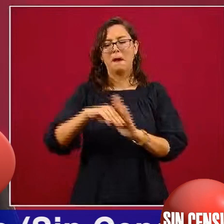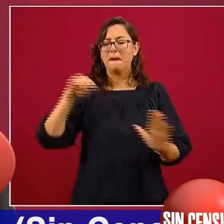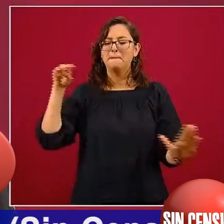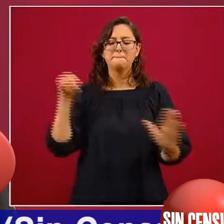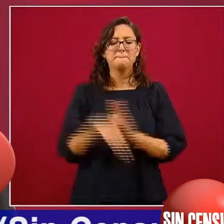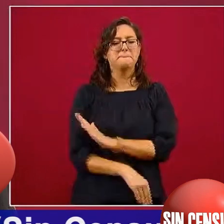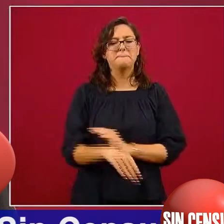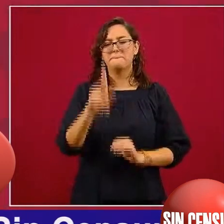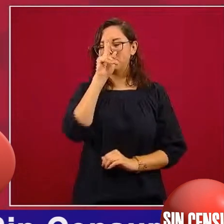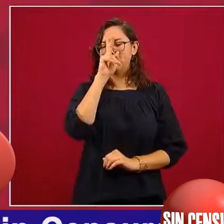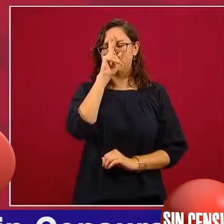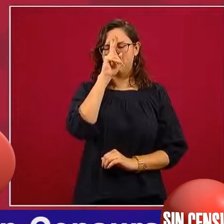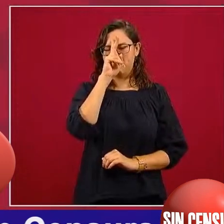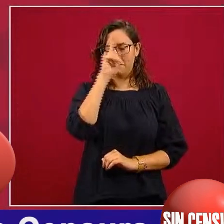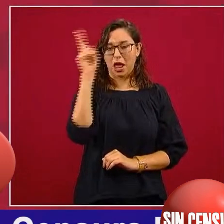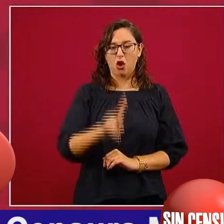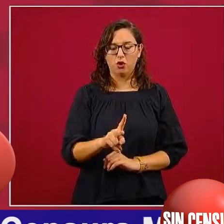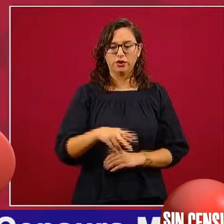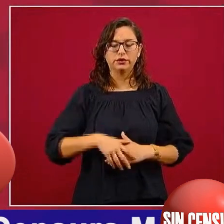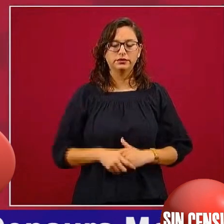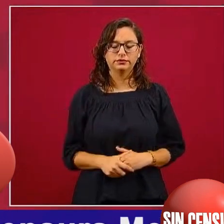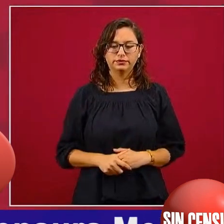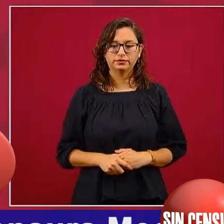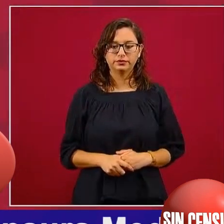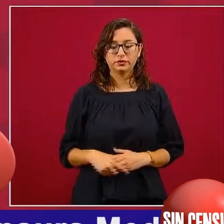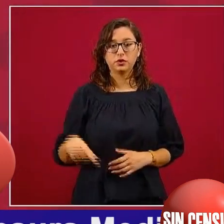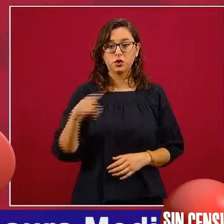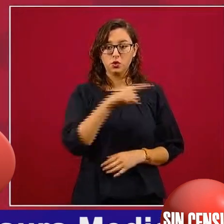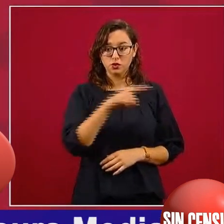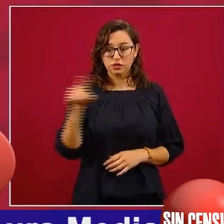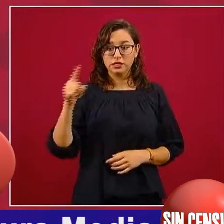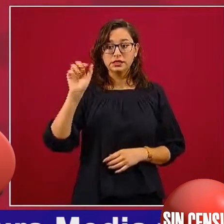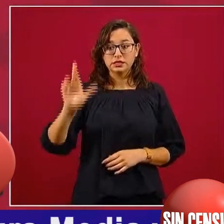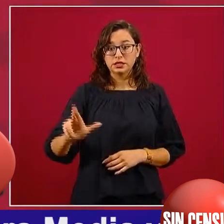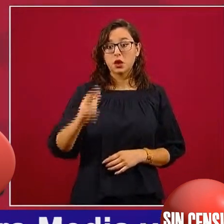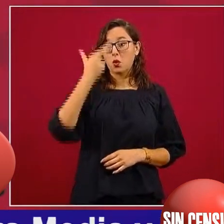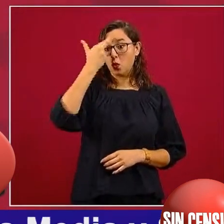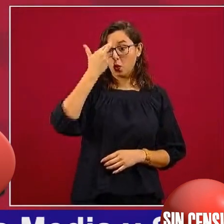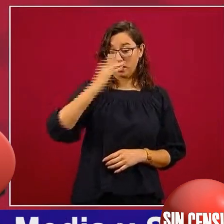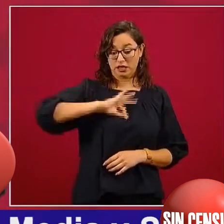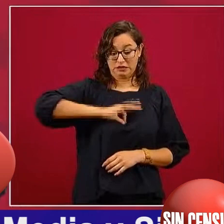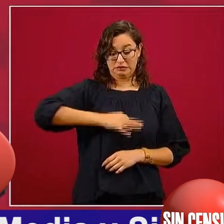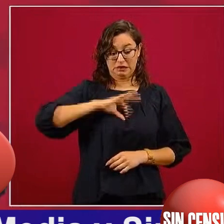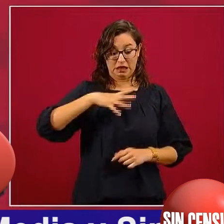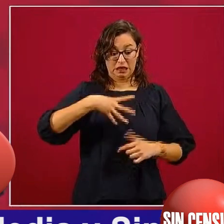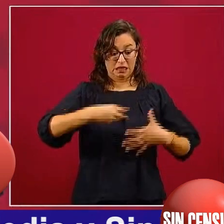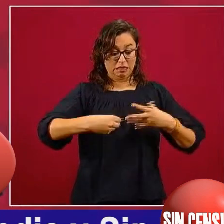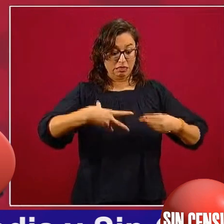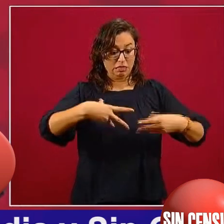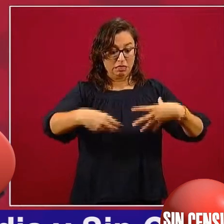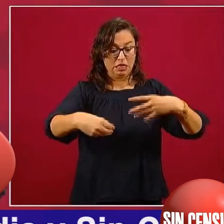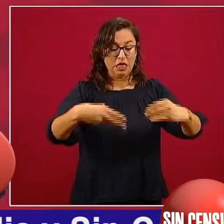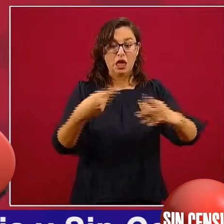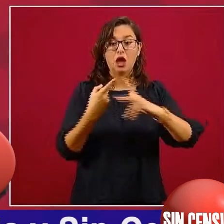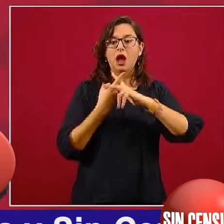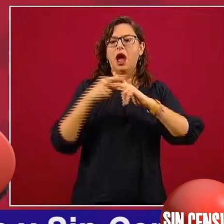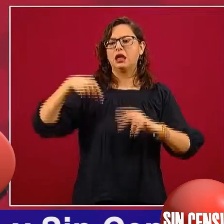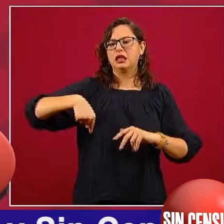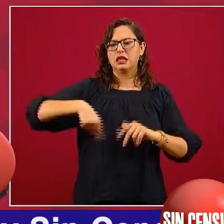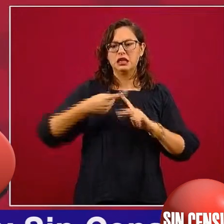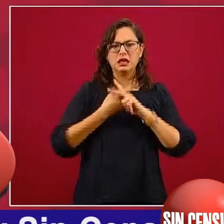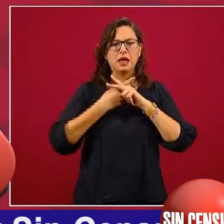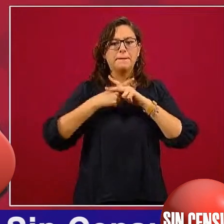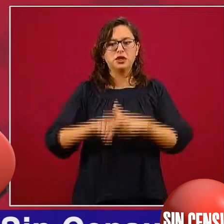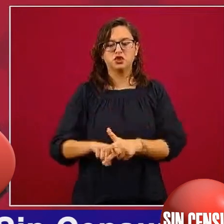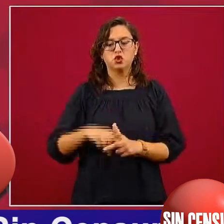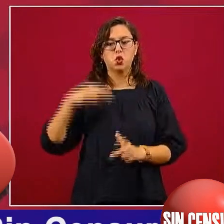Si ustedes recuerdan, la pandemia comienza a afectar en marzo,